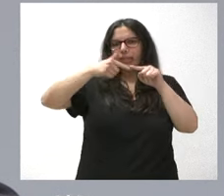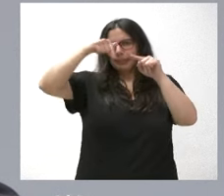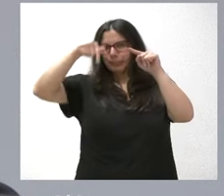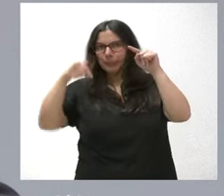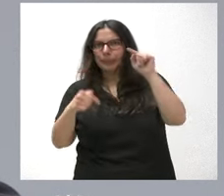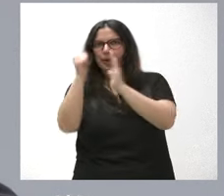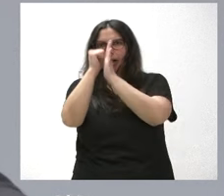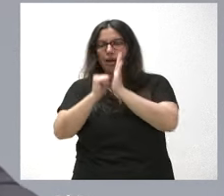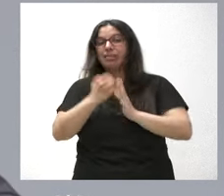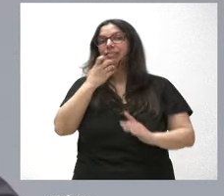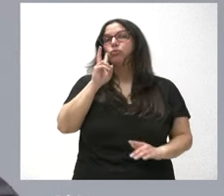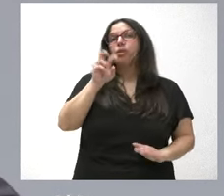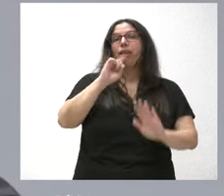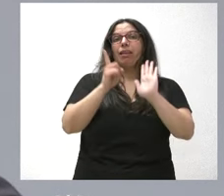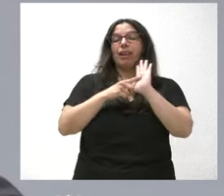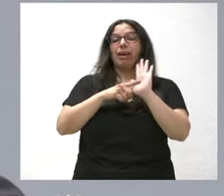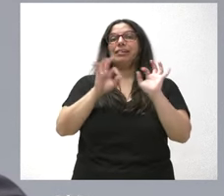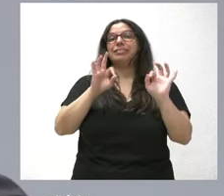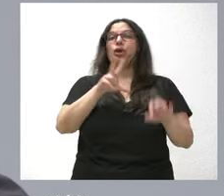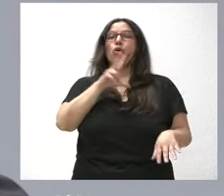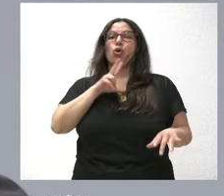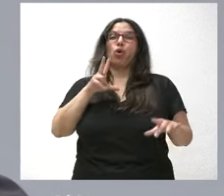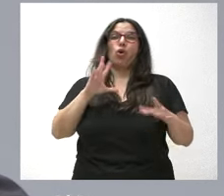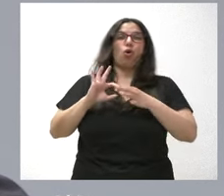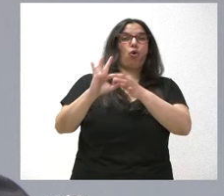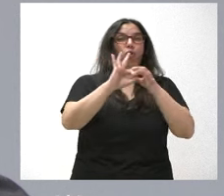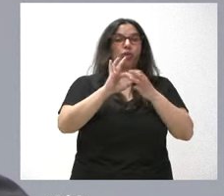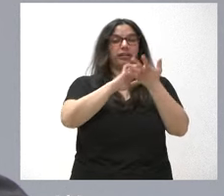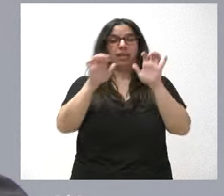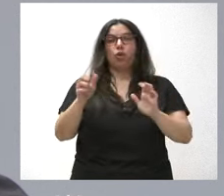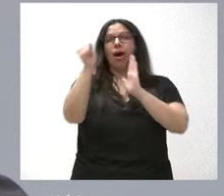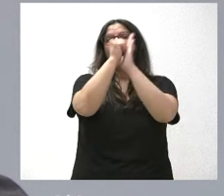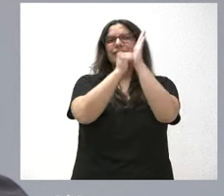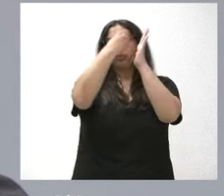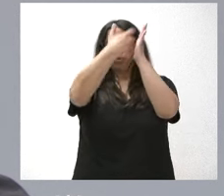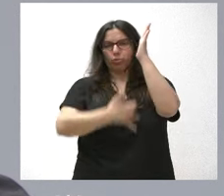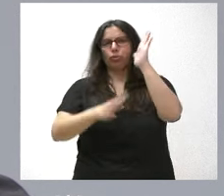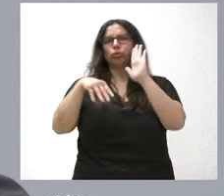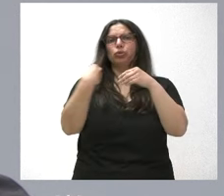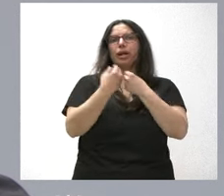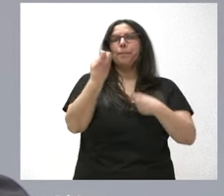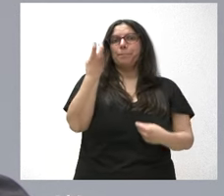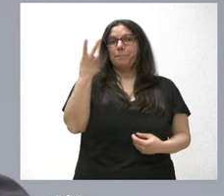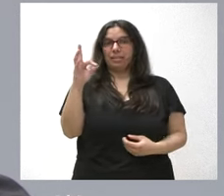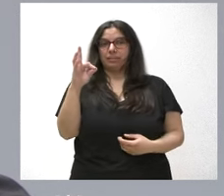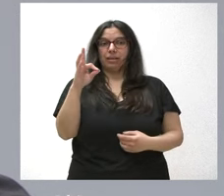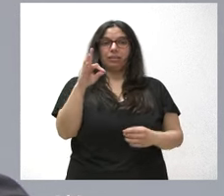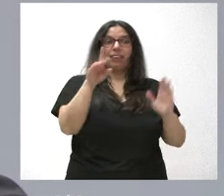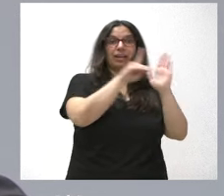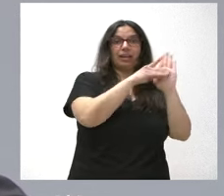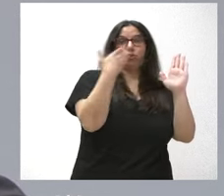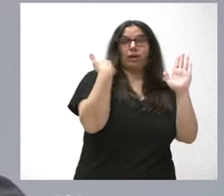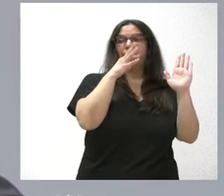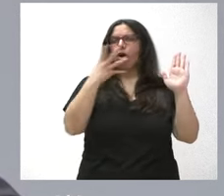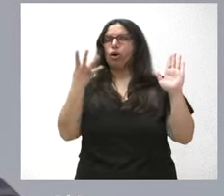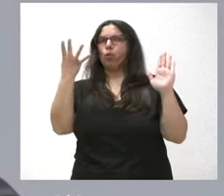de Concordia de Castilla y León presentada, es una ley que contiene 20 artículos, supera en 4 al anterior decreto que